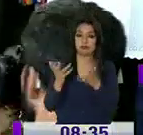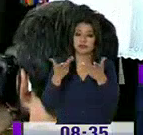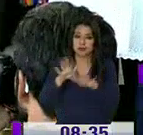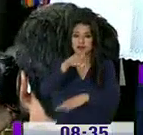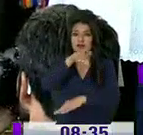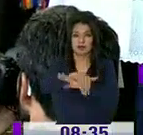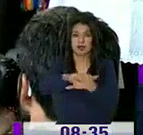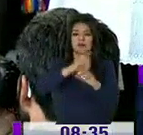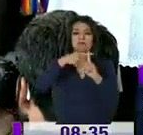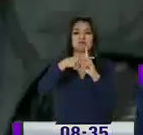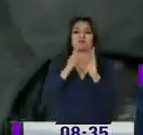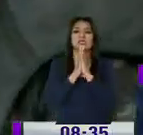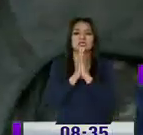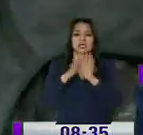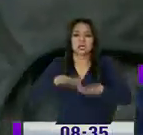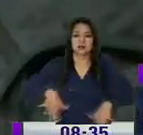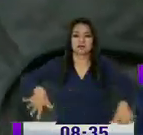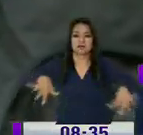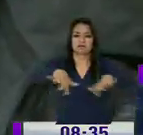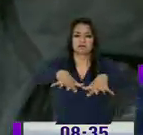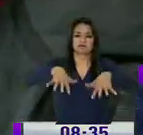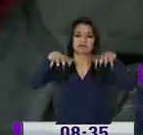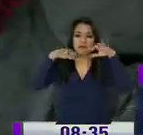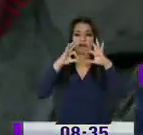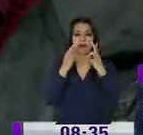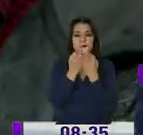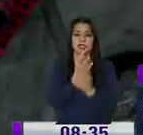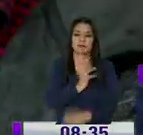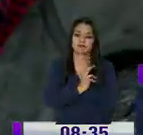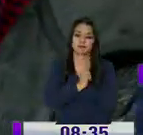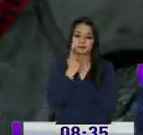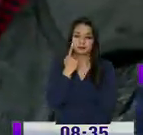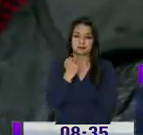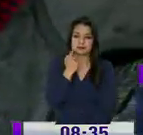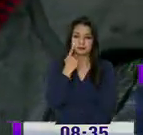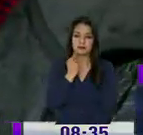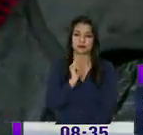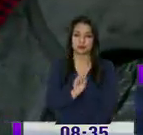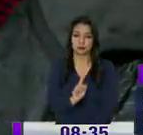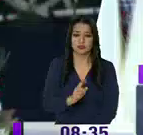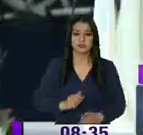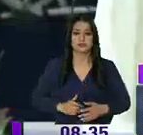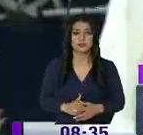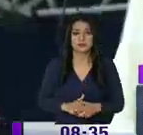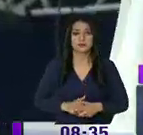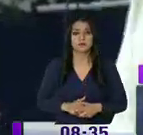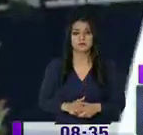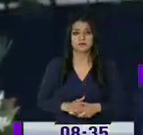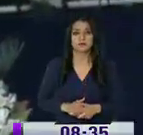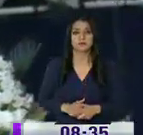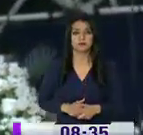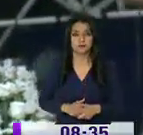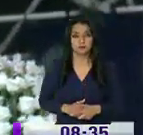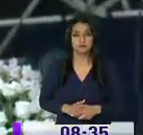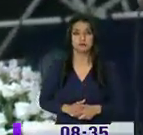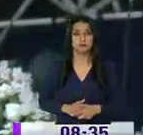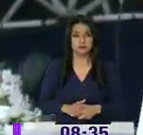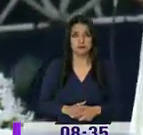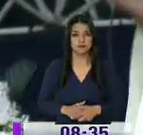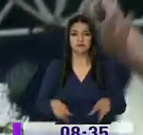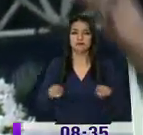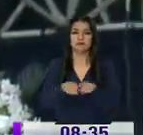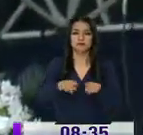una misa campal en medio del dolor de los familiares de la víctima mortal. Somos como la paja del